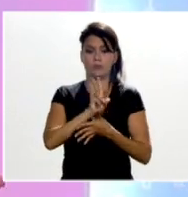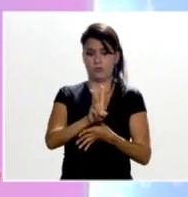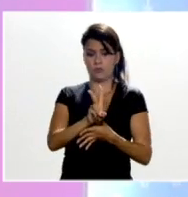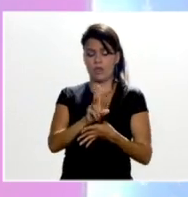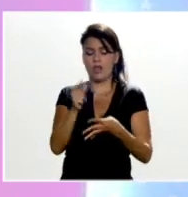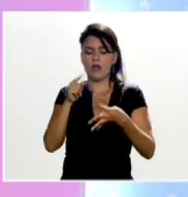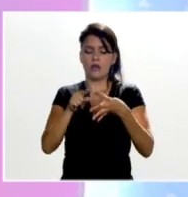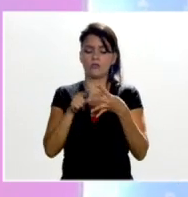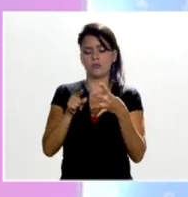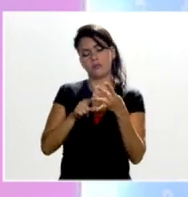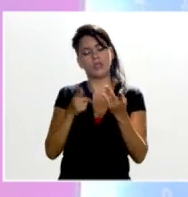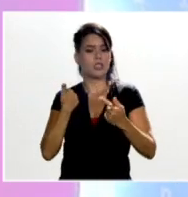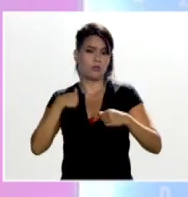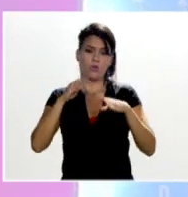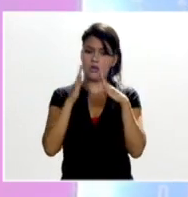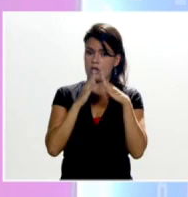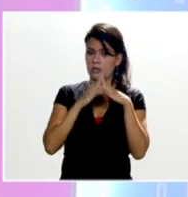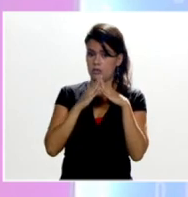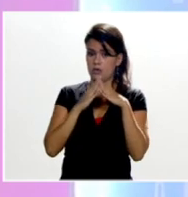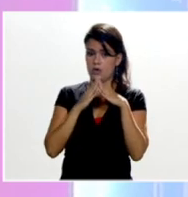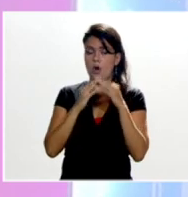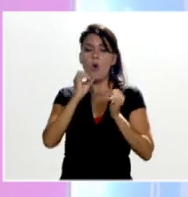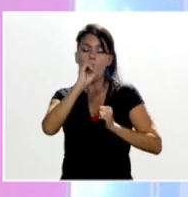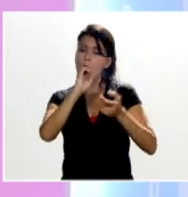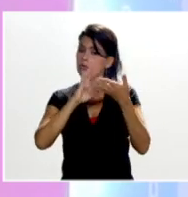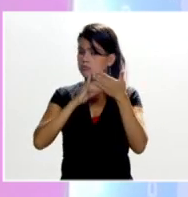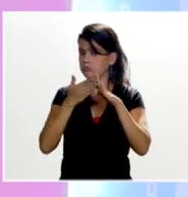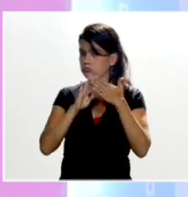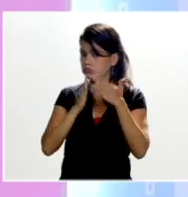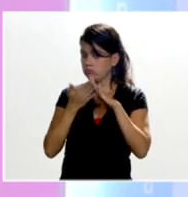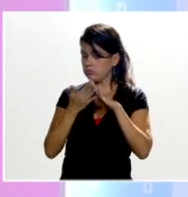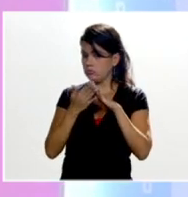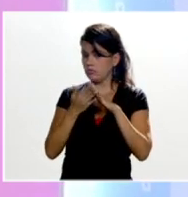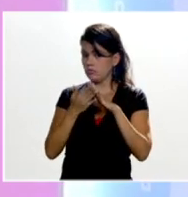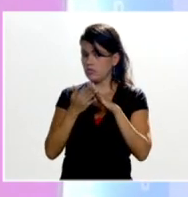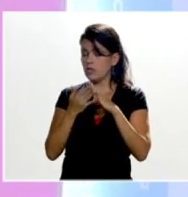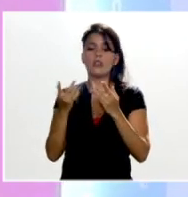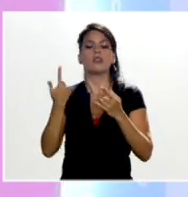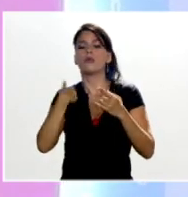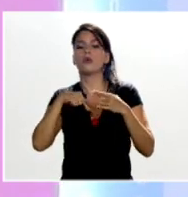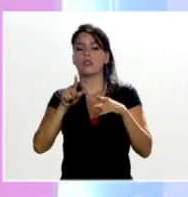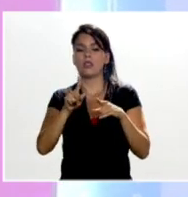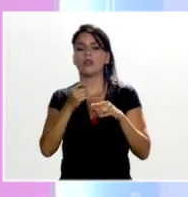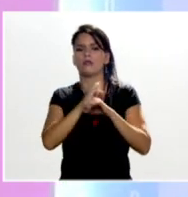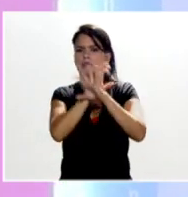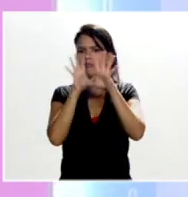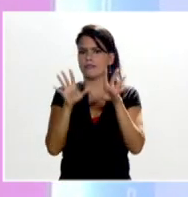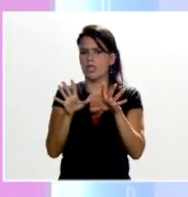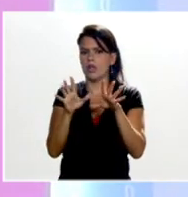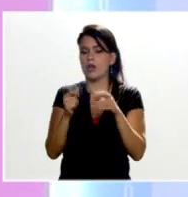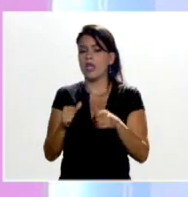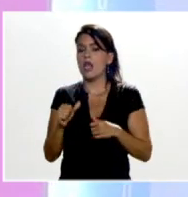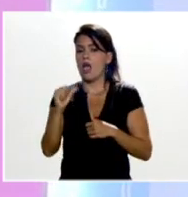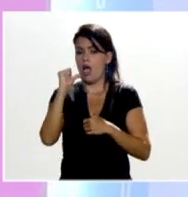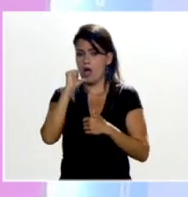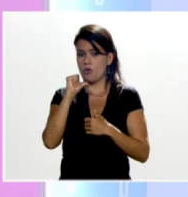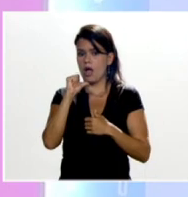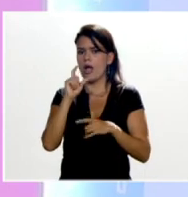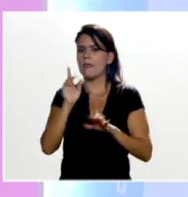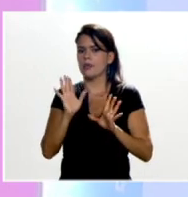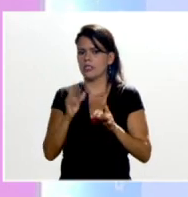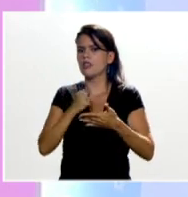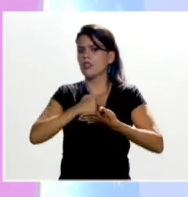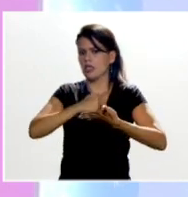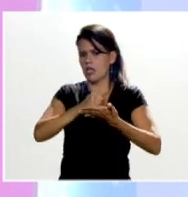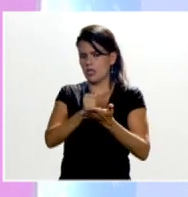a los artefactos domésticos en nuestro hogar o en la comunidad. Debemos tener presente que el agua, a pesar de que